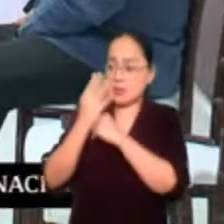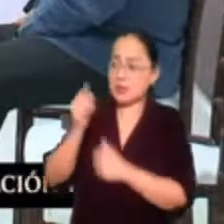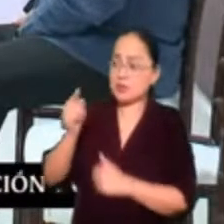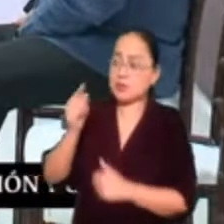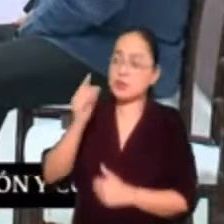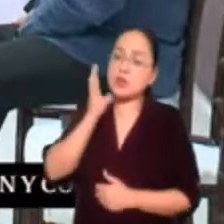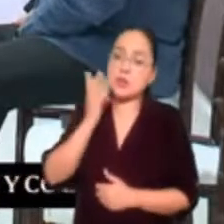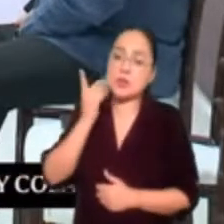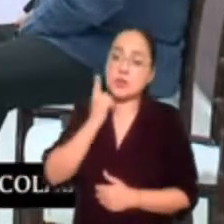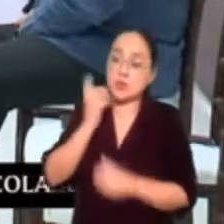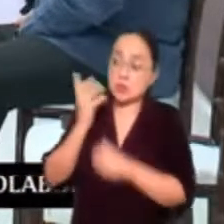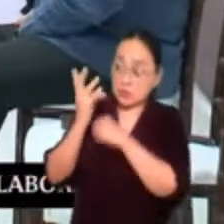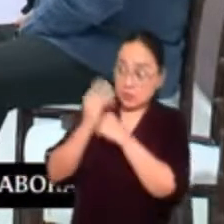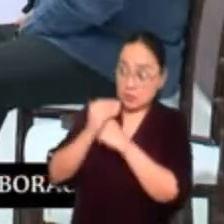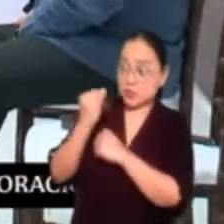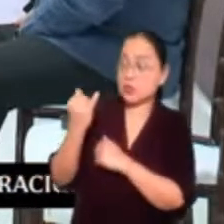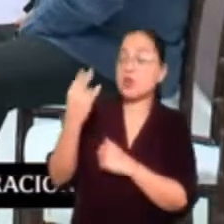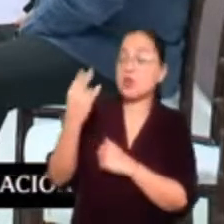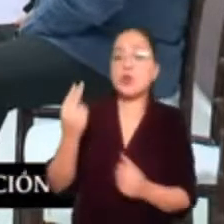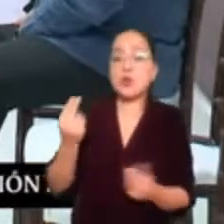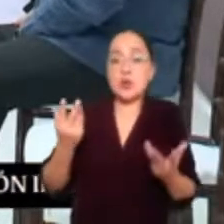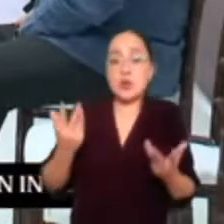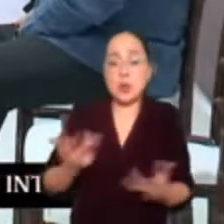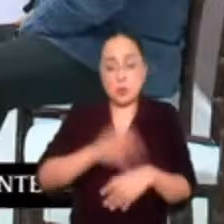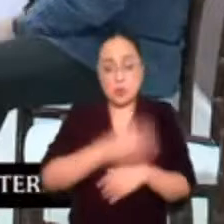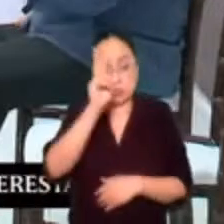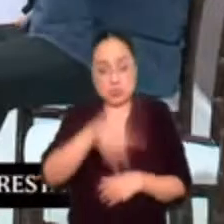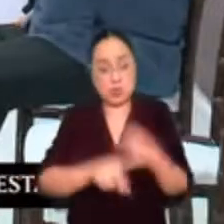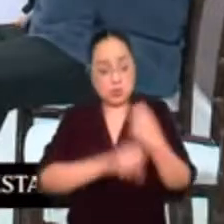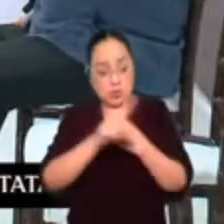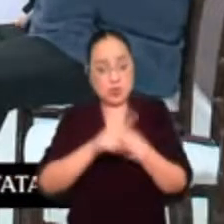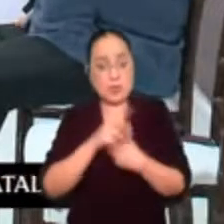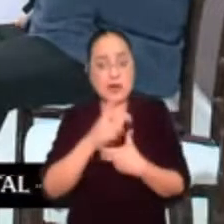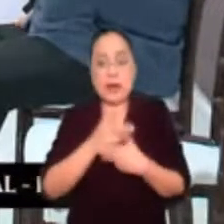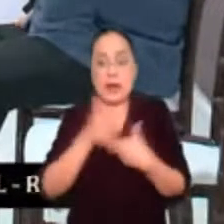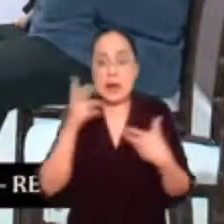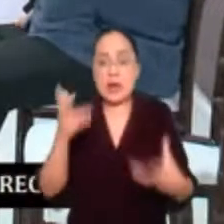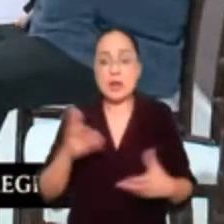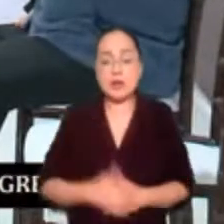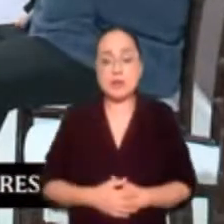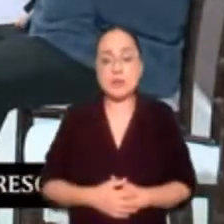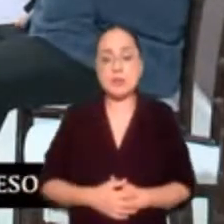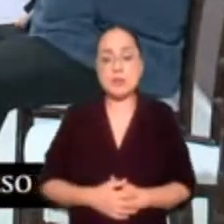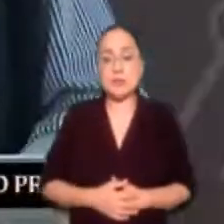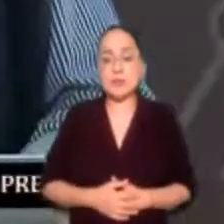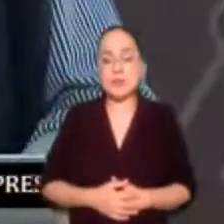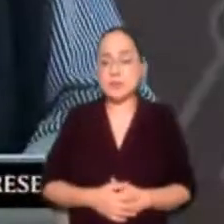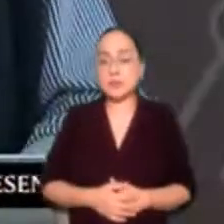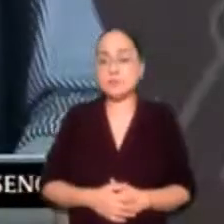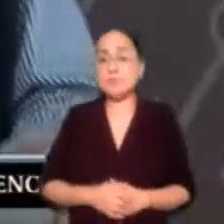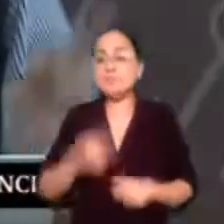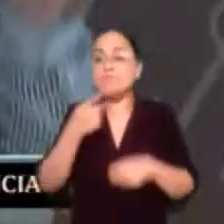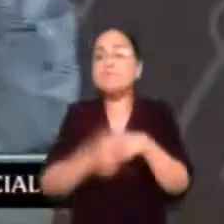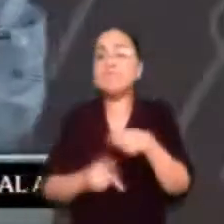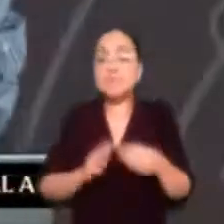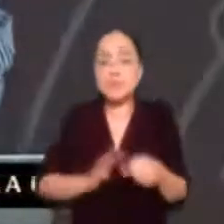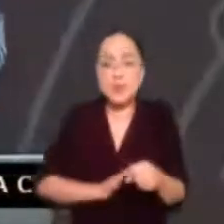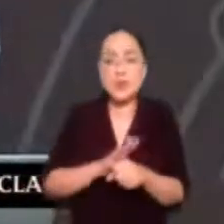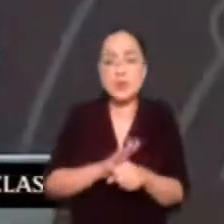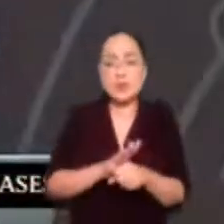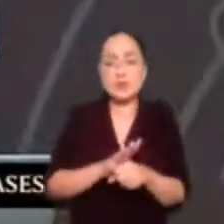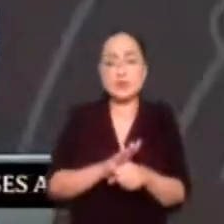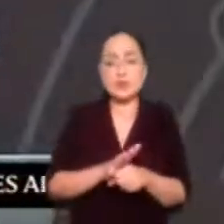cosa ya mayúscula. ¿Y qué riesgo se corre? Que ya tome la